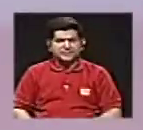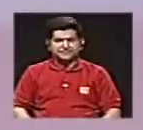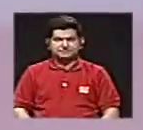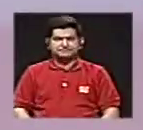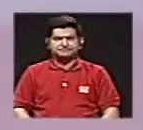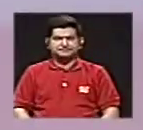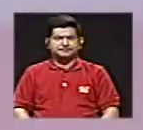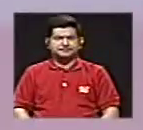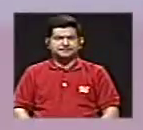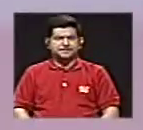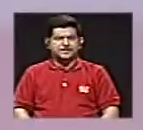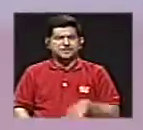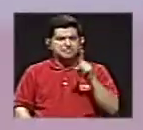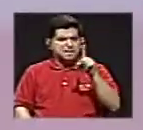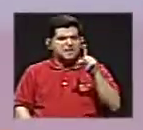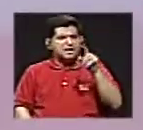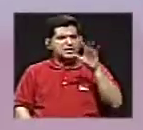decir,